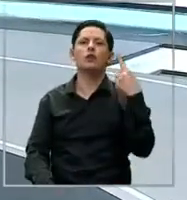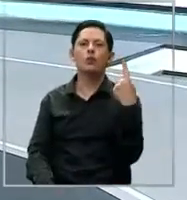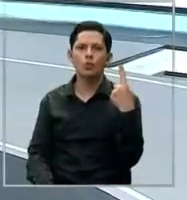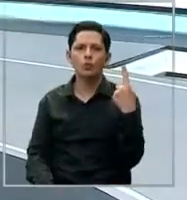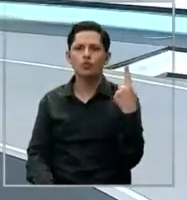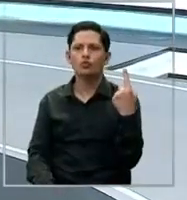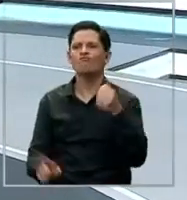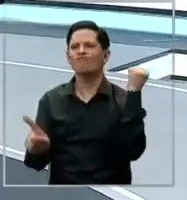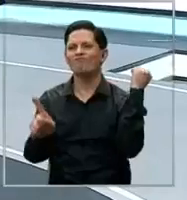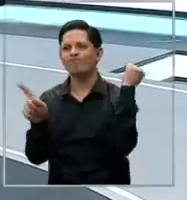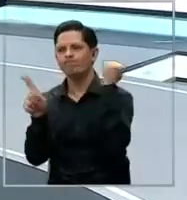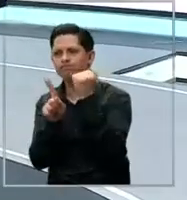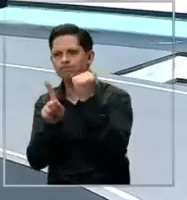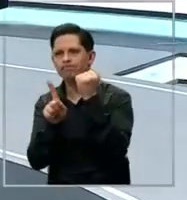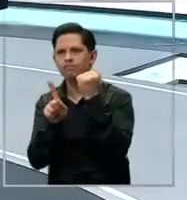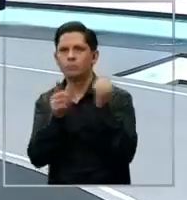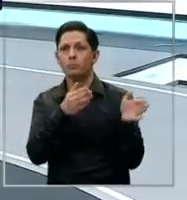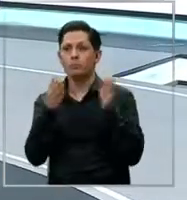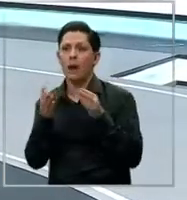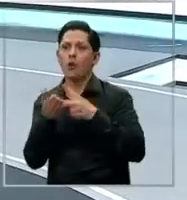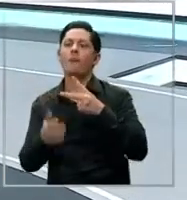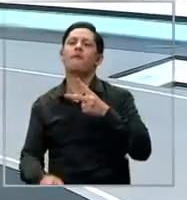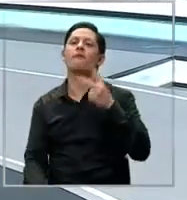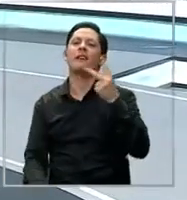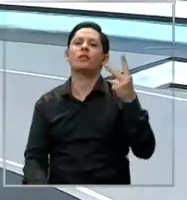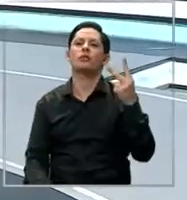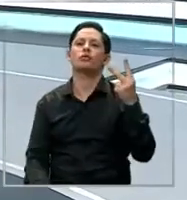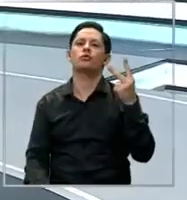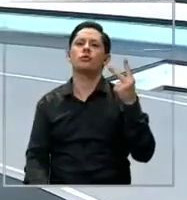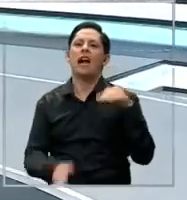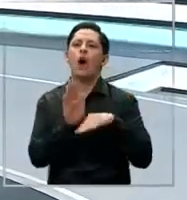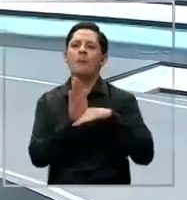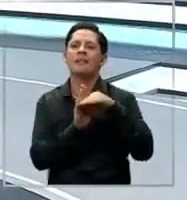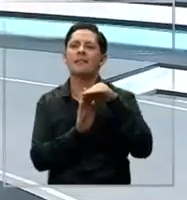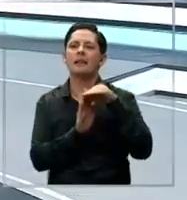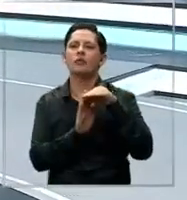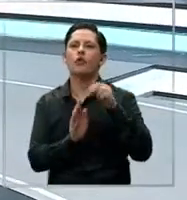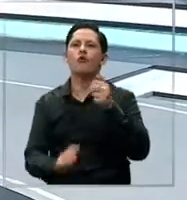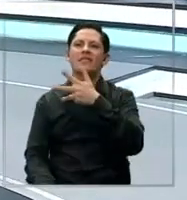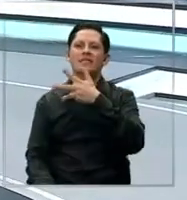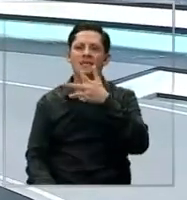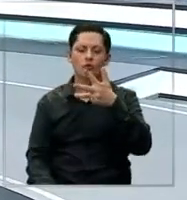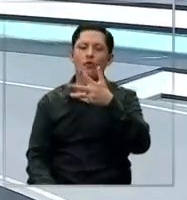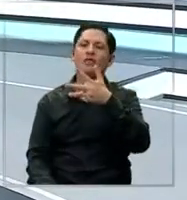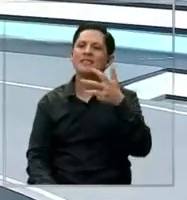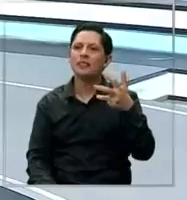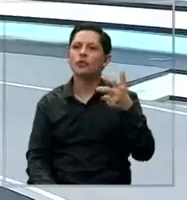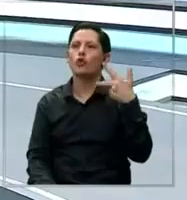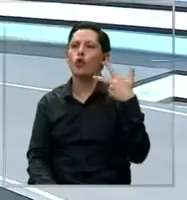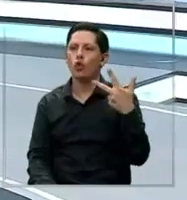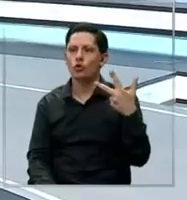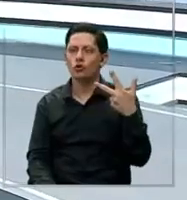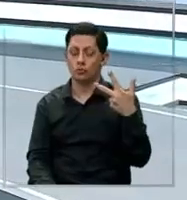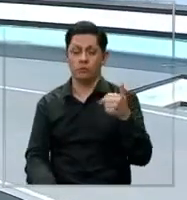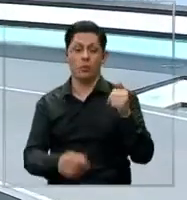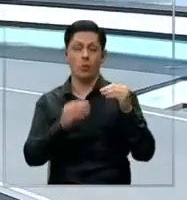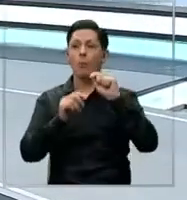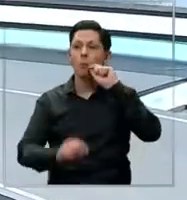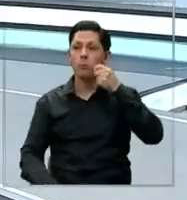661 homicidios, mientras que en el año 2022 la cifra aumentó a 908. Esto representa un alza de